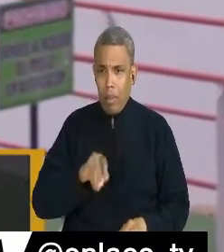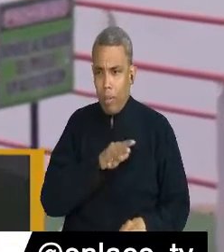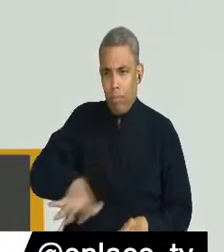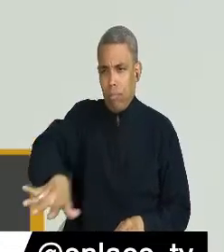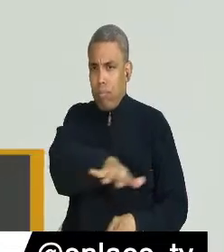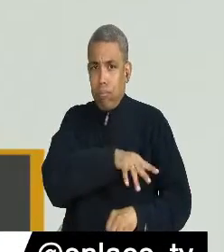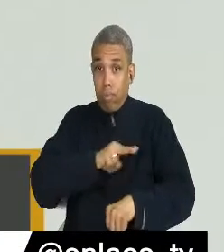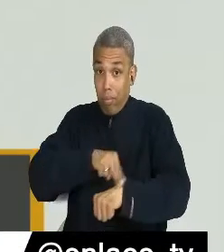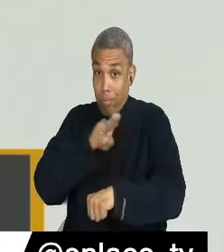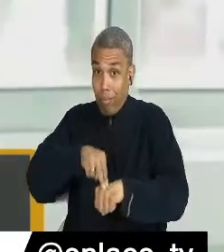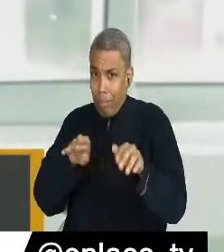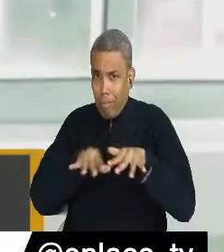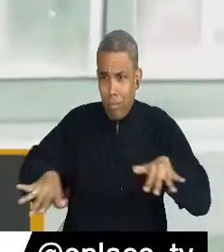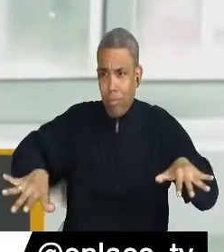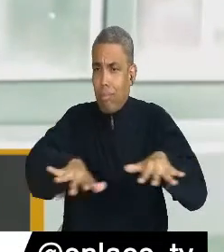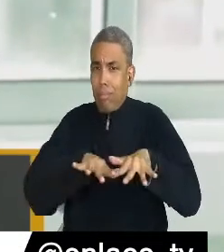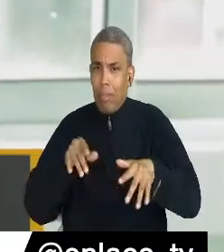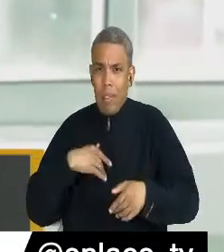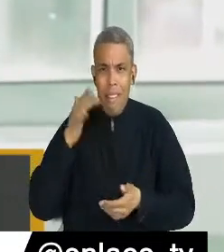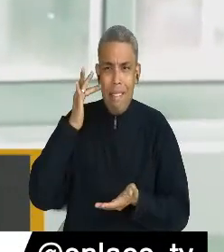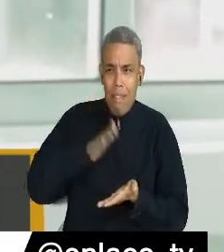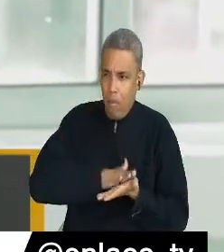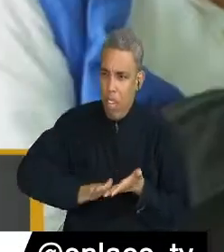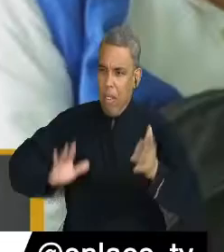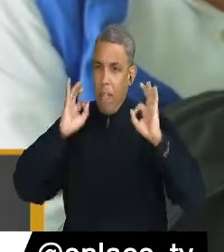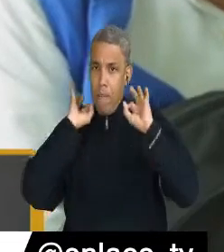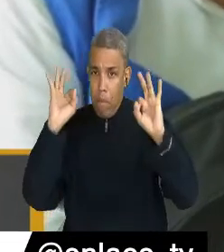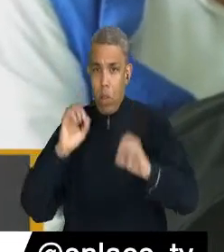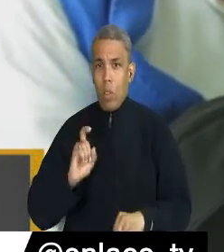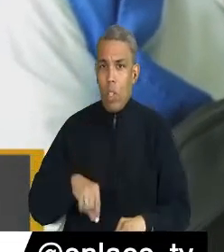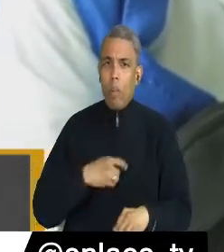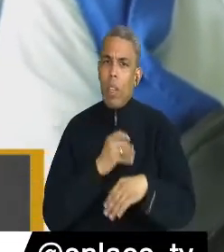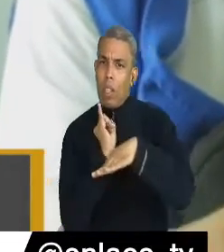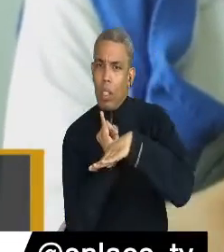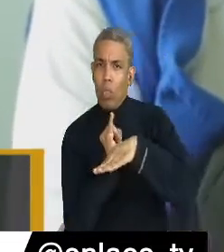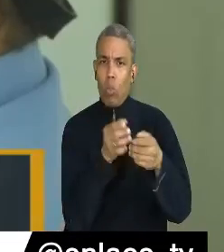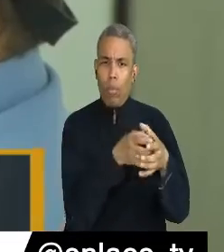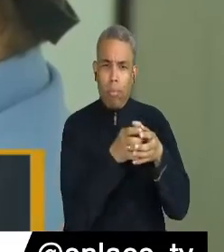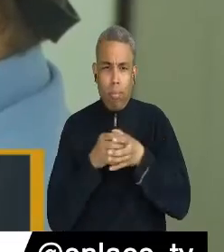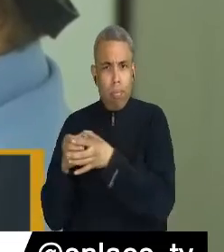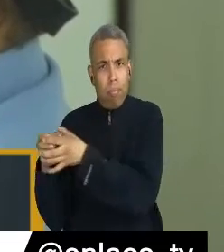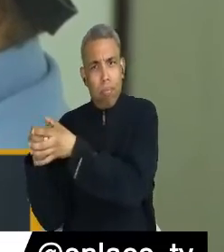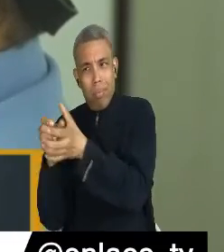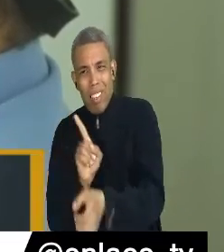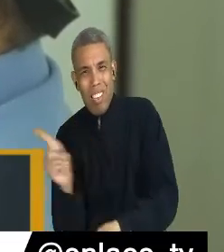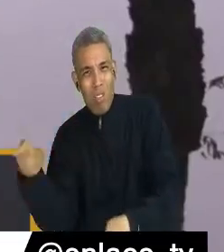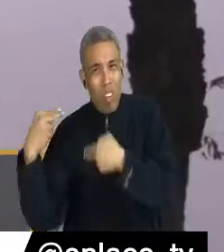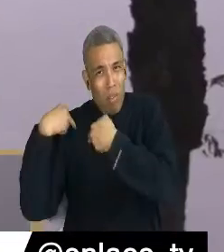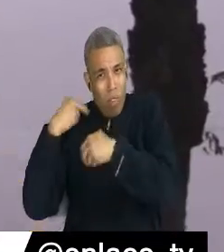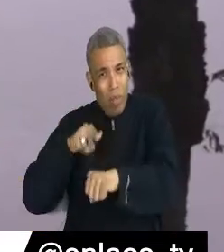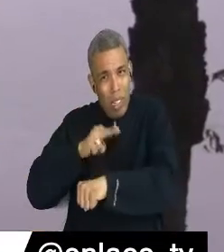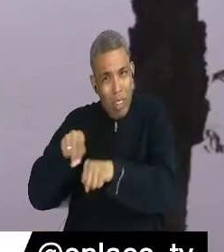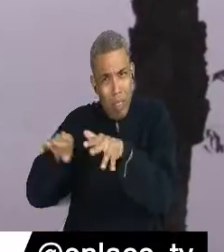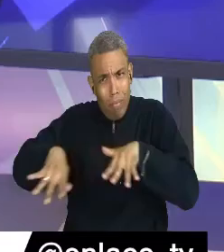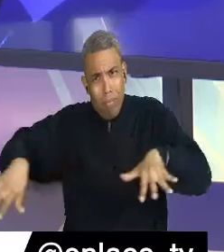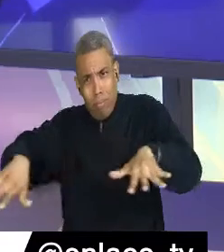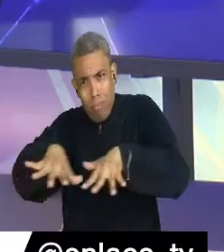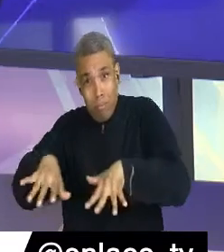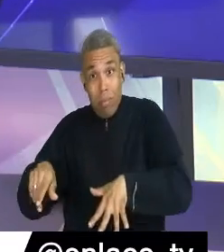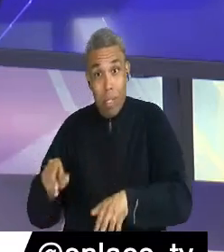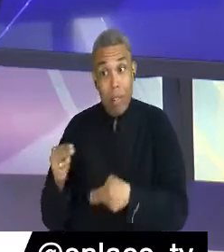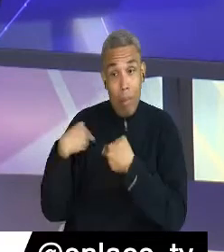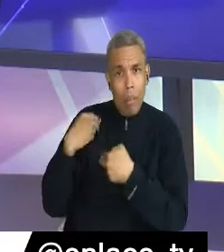a llevar un control de los avances que entreguen las instituciones correspondientes con el desarrollo del plan de saneamiento hídrico de la ciudad